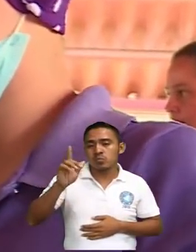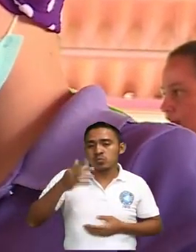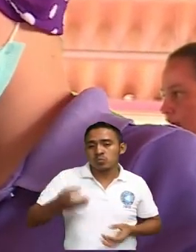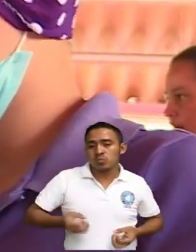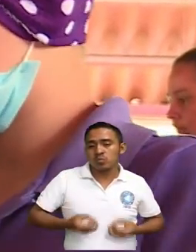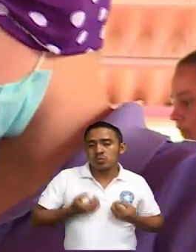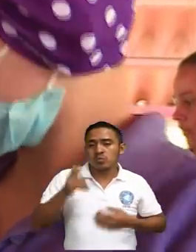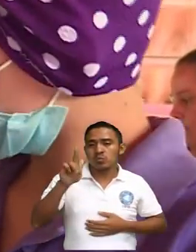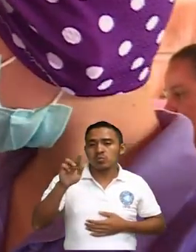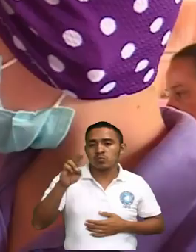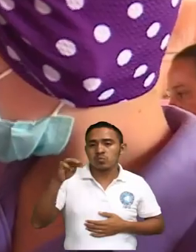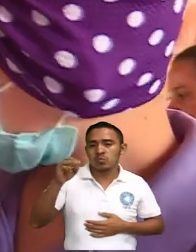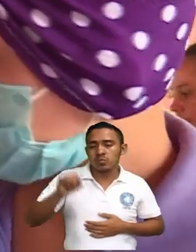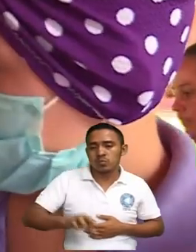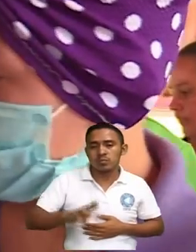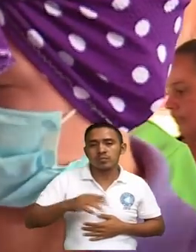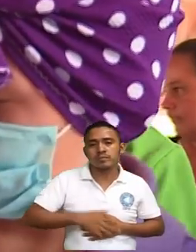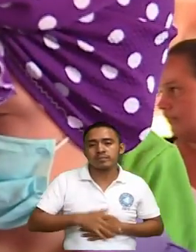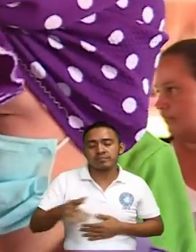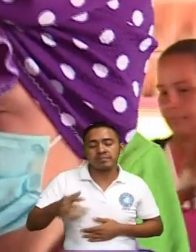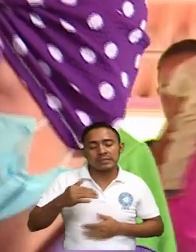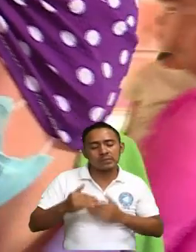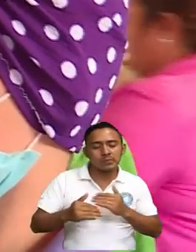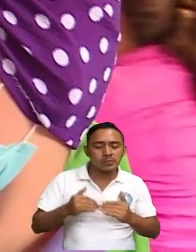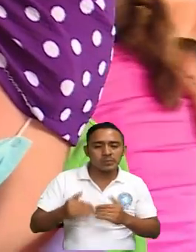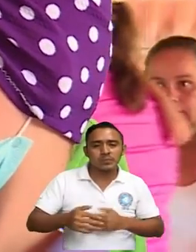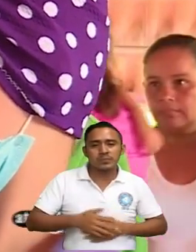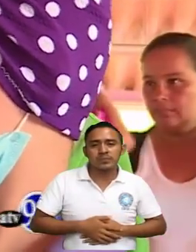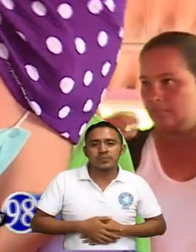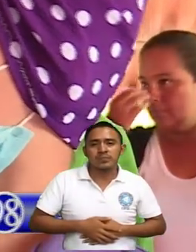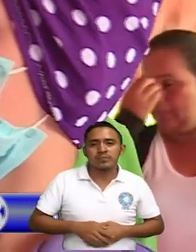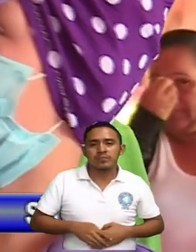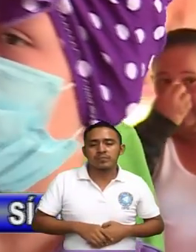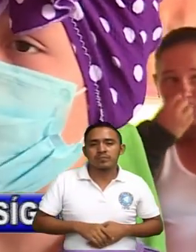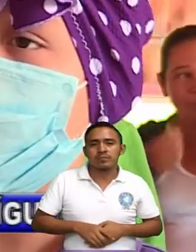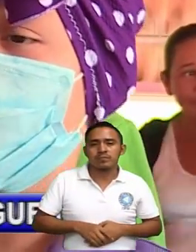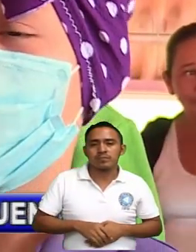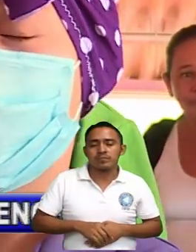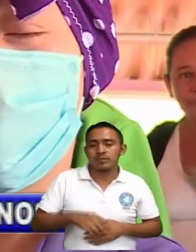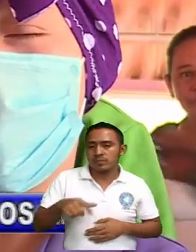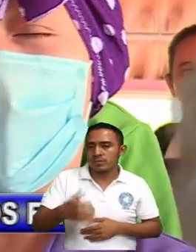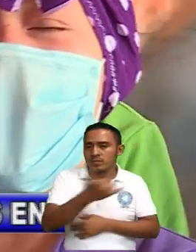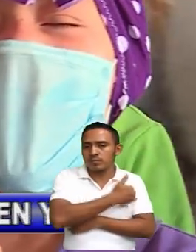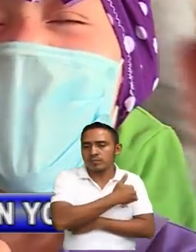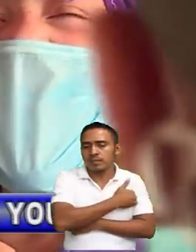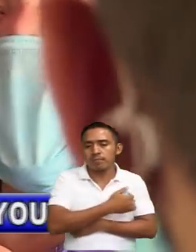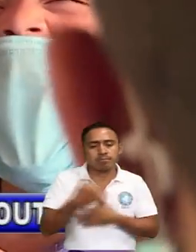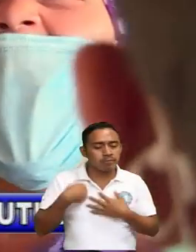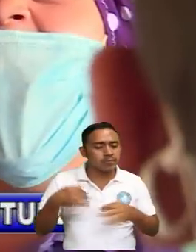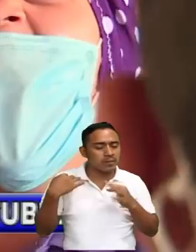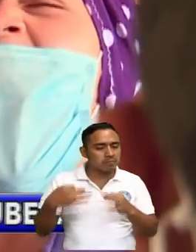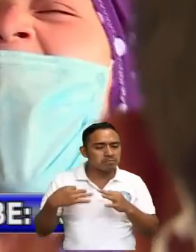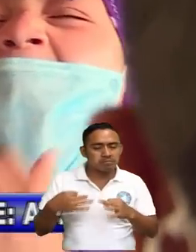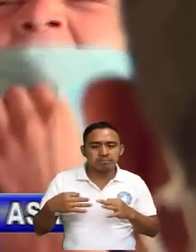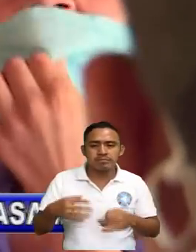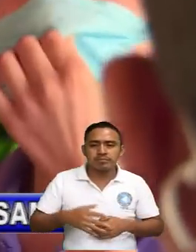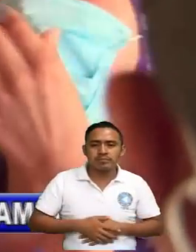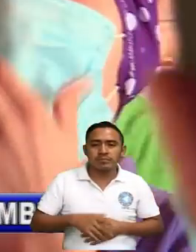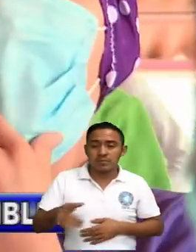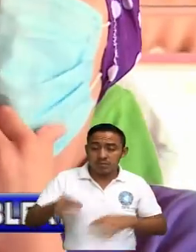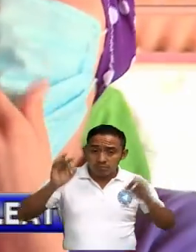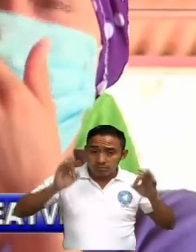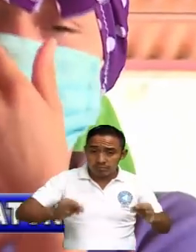hace 6 meses. Vamos. ¿Y cómo ha ido el proceso aquí en el hospital? Por el momento vamos bien. ¿Le han